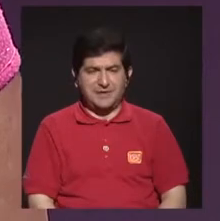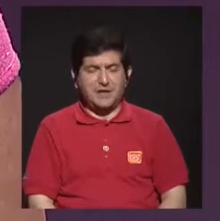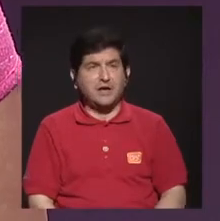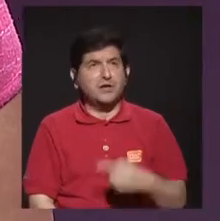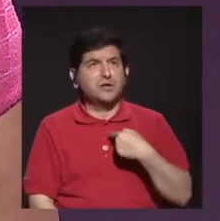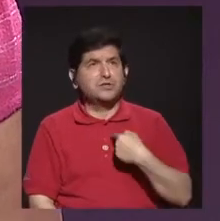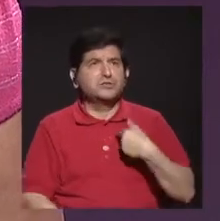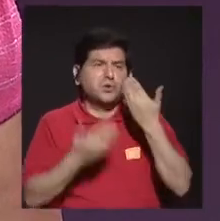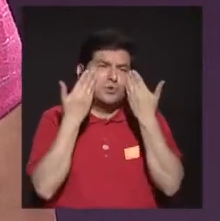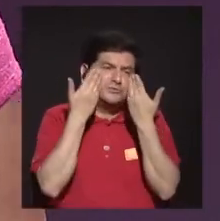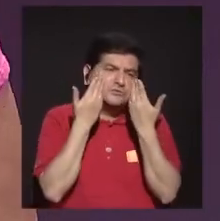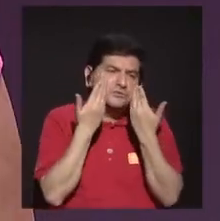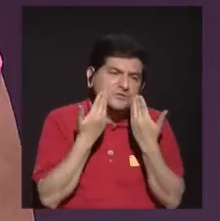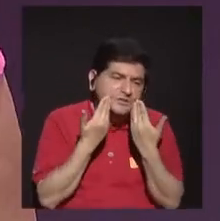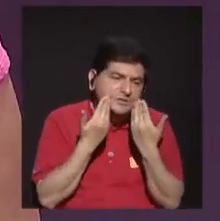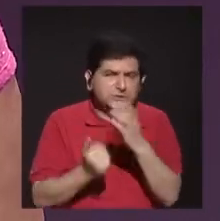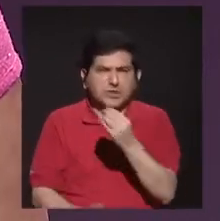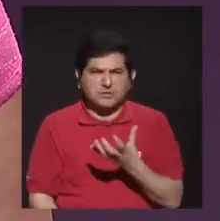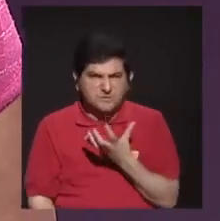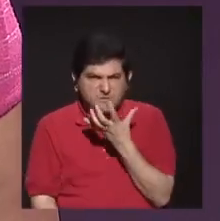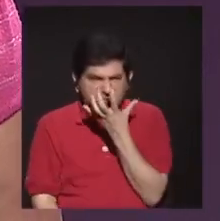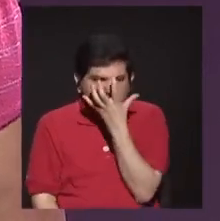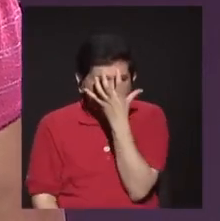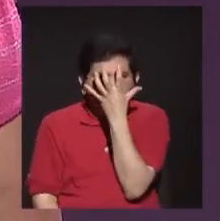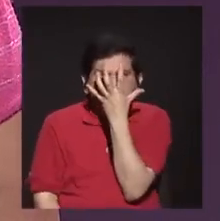yo soy triste, cuando estoy enojada,